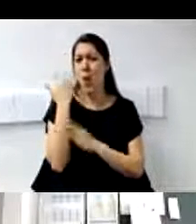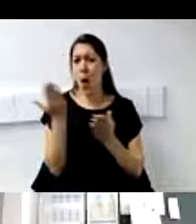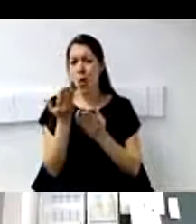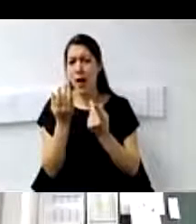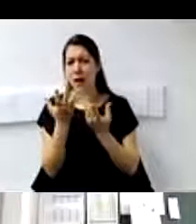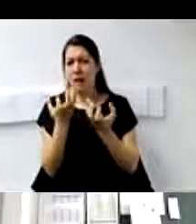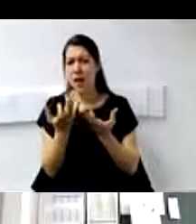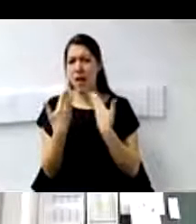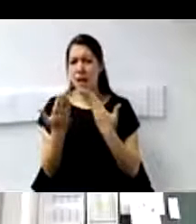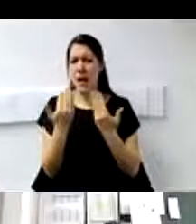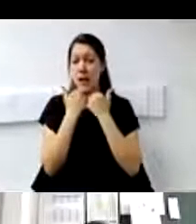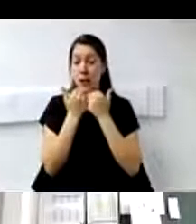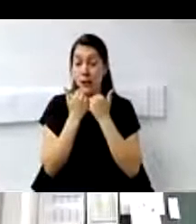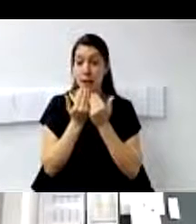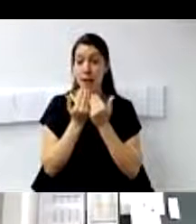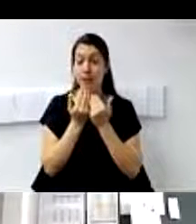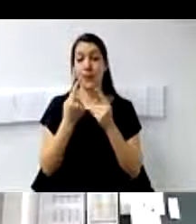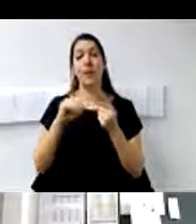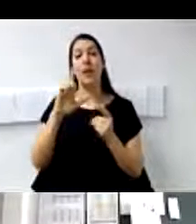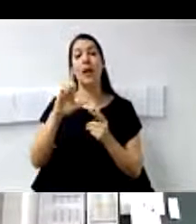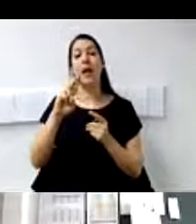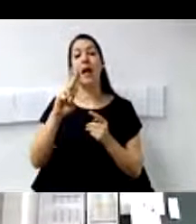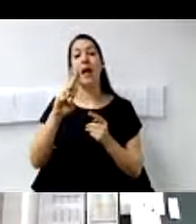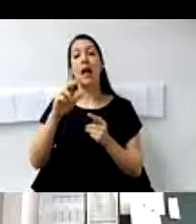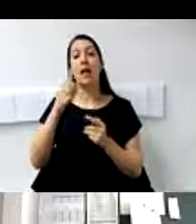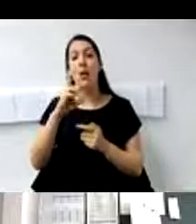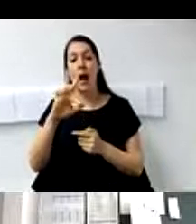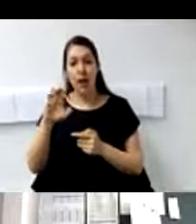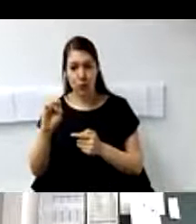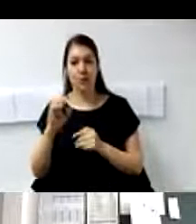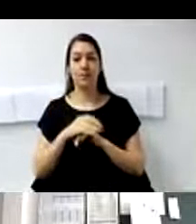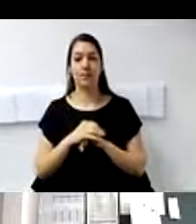ahora. Eduardo, tengo claro que es ahora.